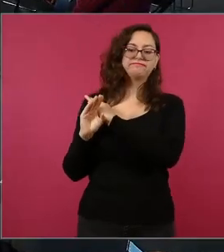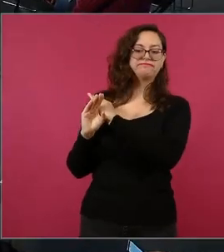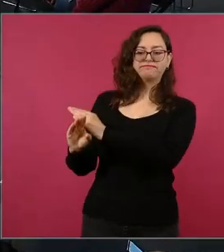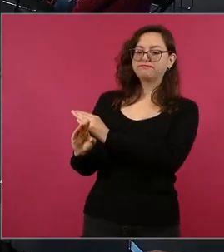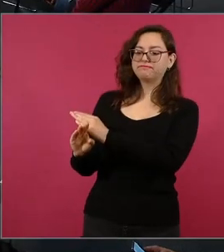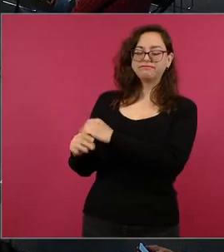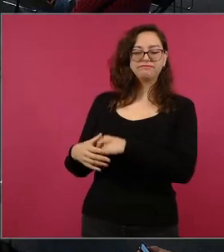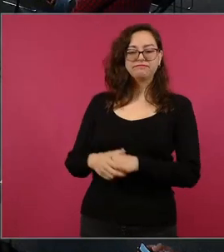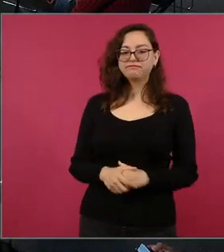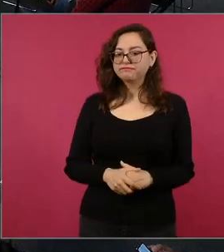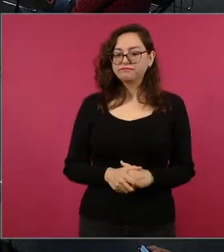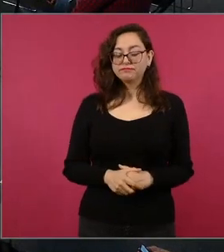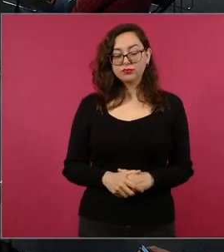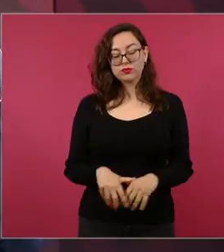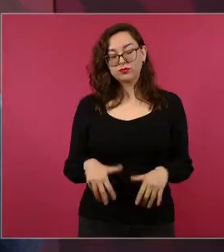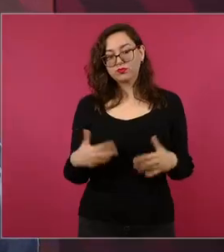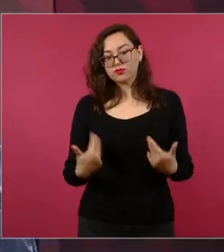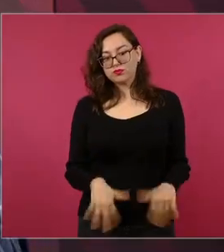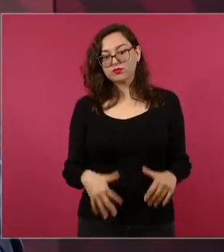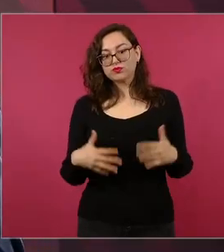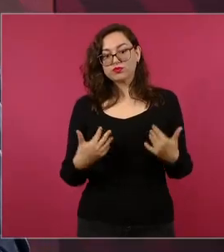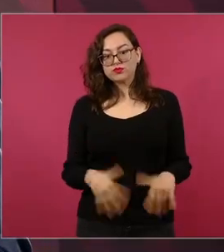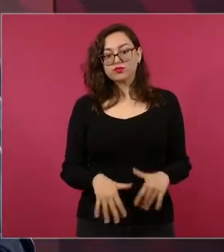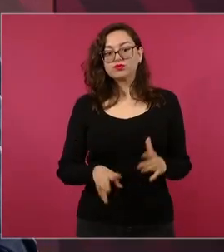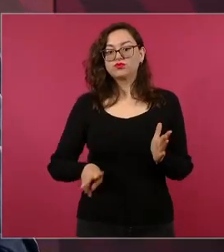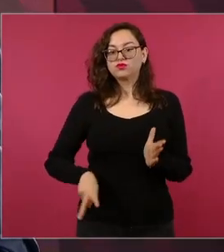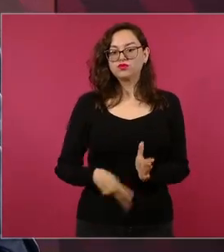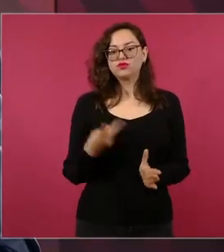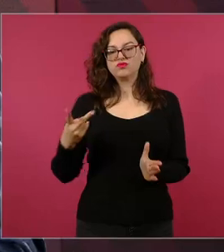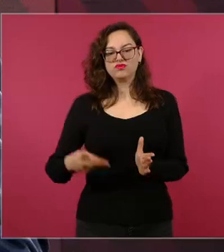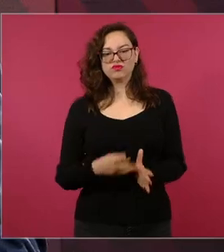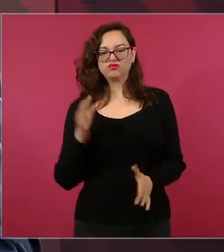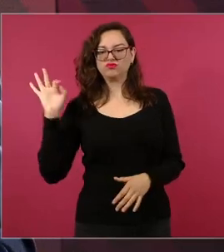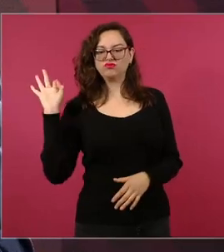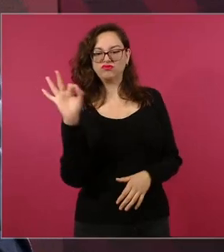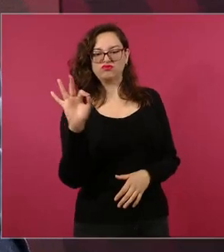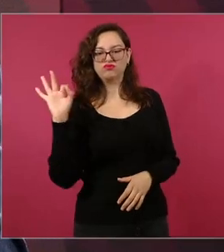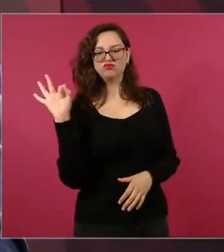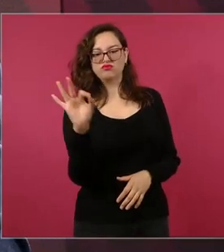tentándolo, tentándolo, tentándolo por siglos.